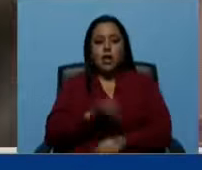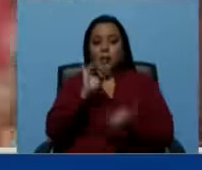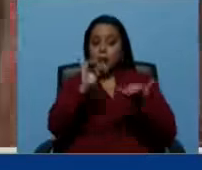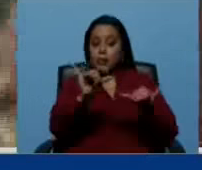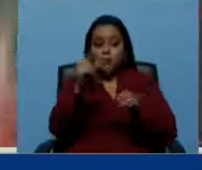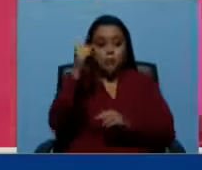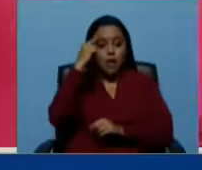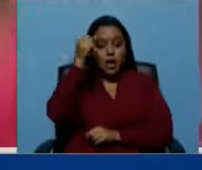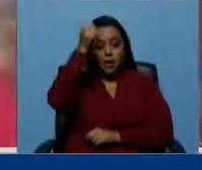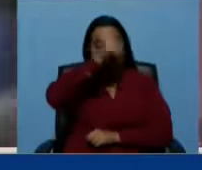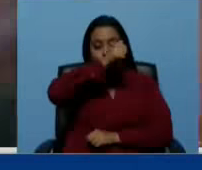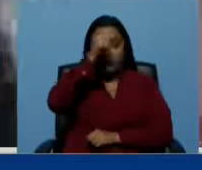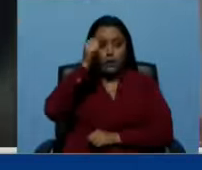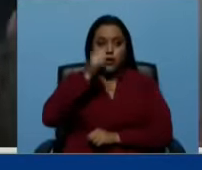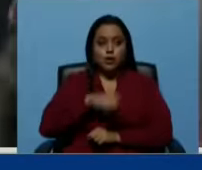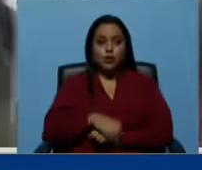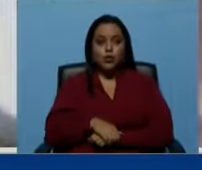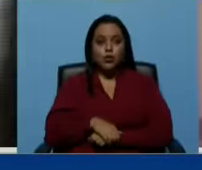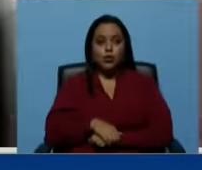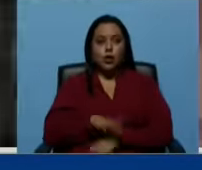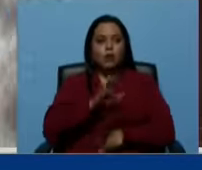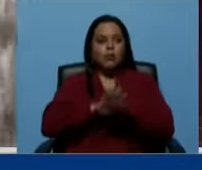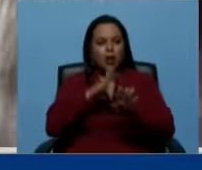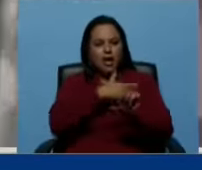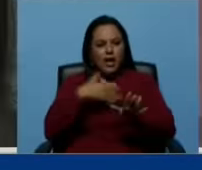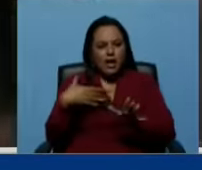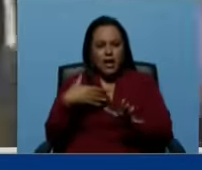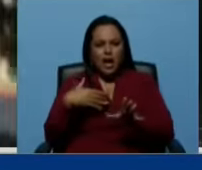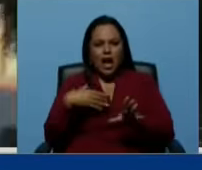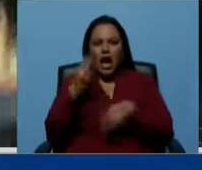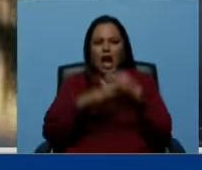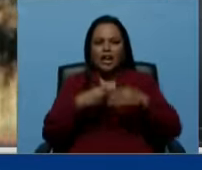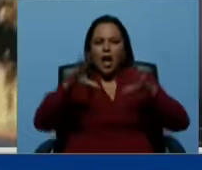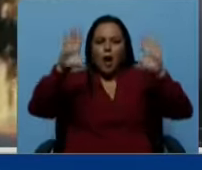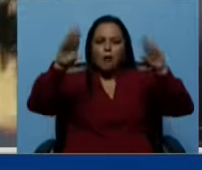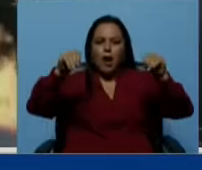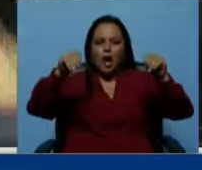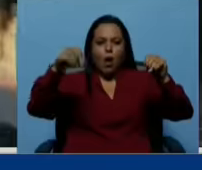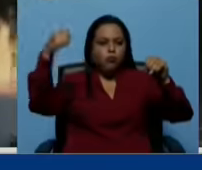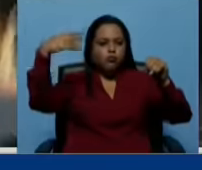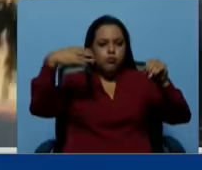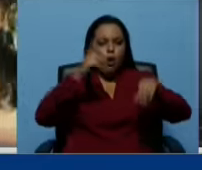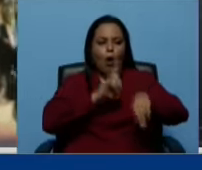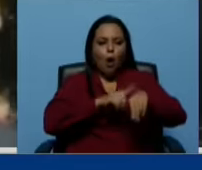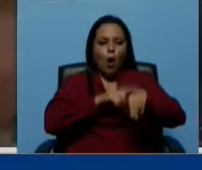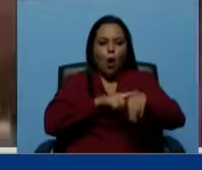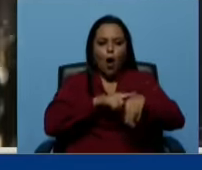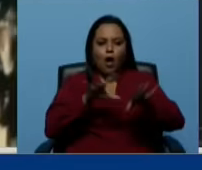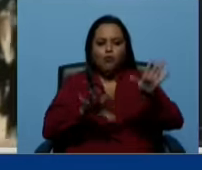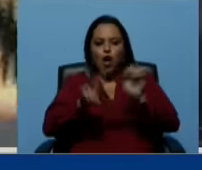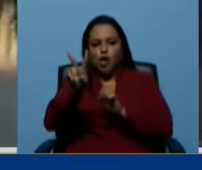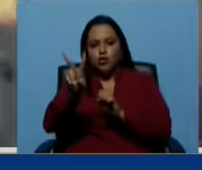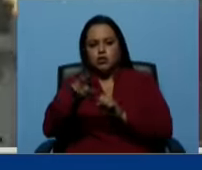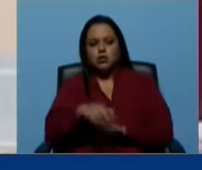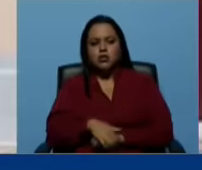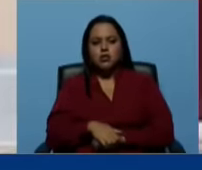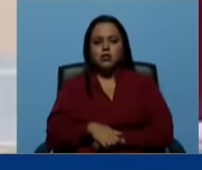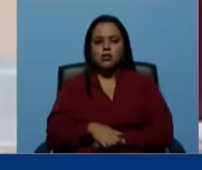domingo. Porque iban a provocar un apagón al mediodía.